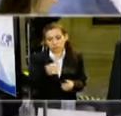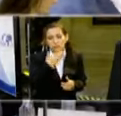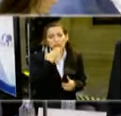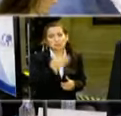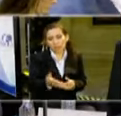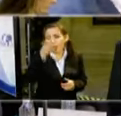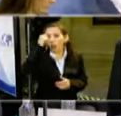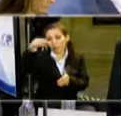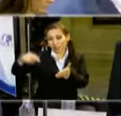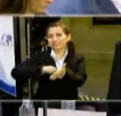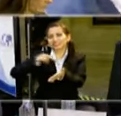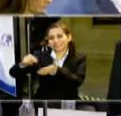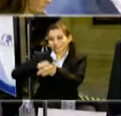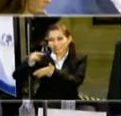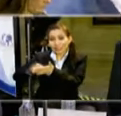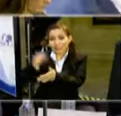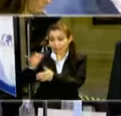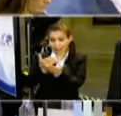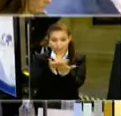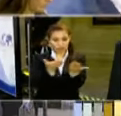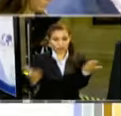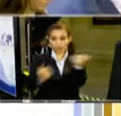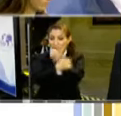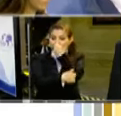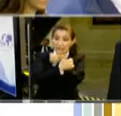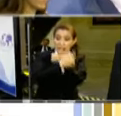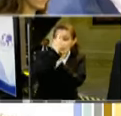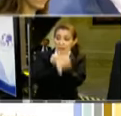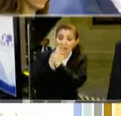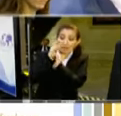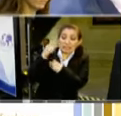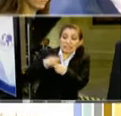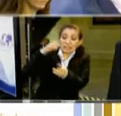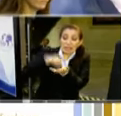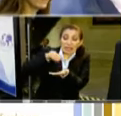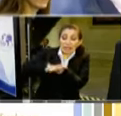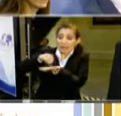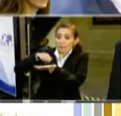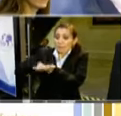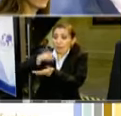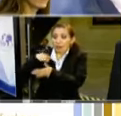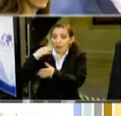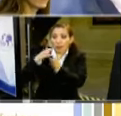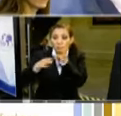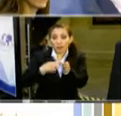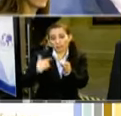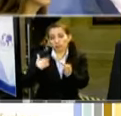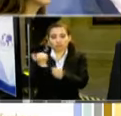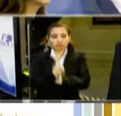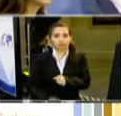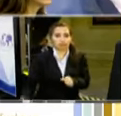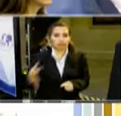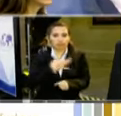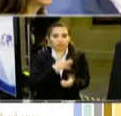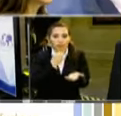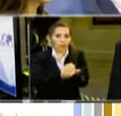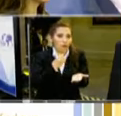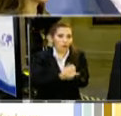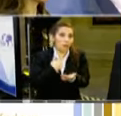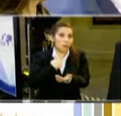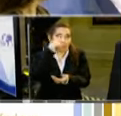para hacer tratados. Es más, si nos ponen un campeonato para hacer tratados de libre comercio, yo creo que estaríamos obteniendo la medalla de oro o la de plata